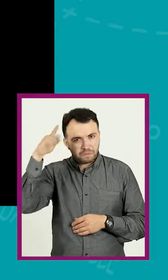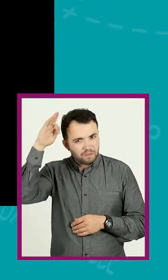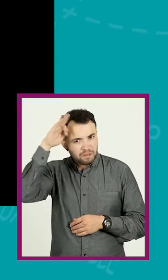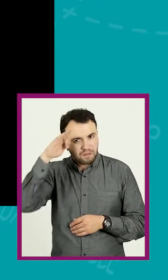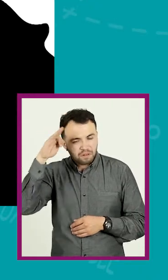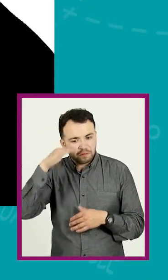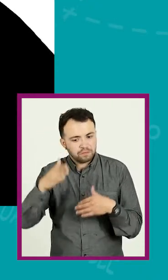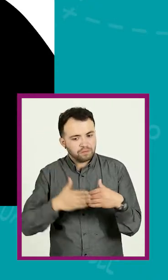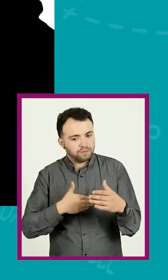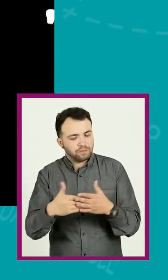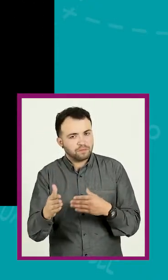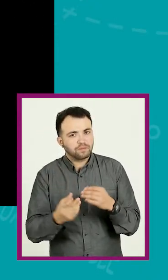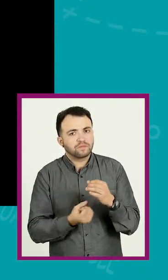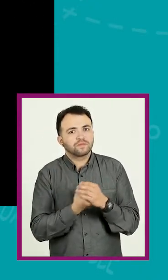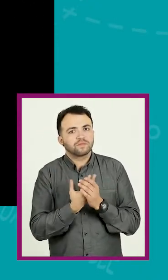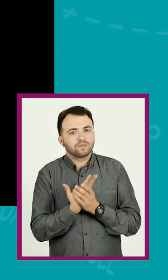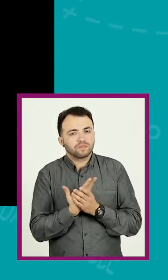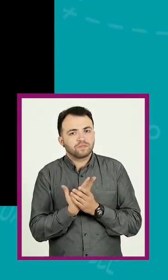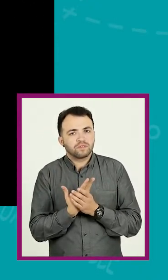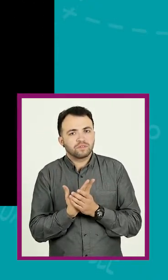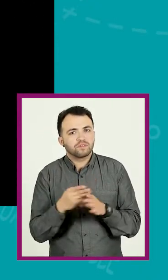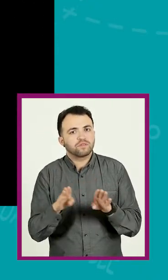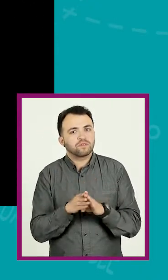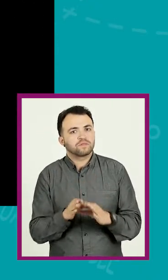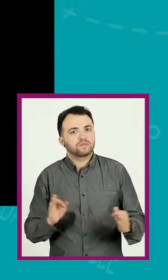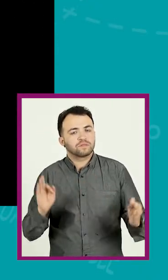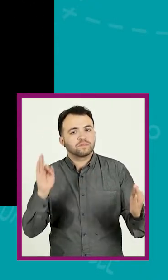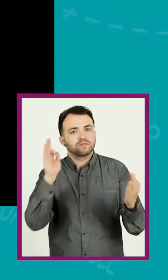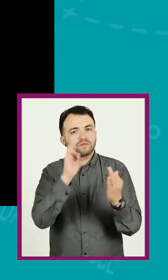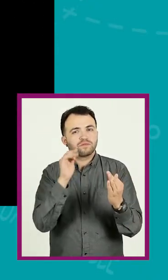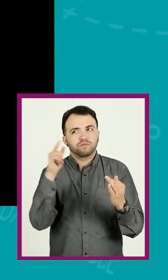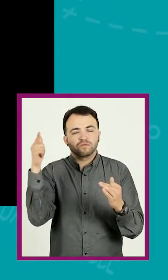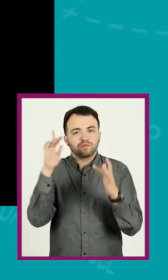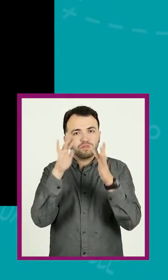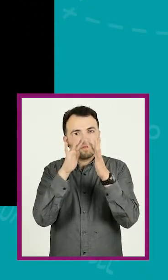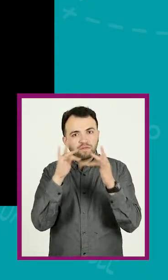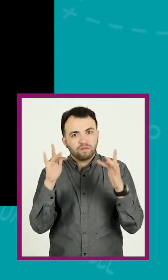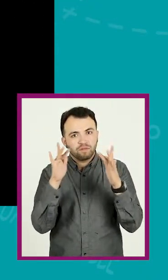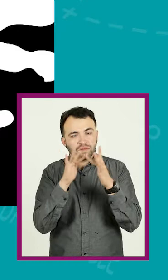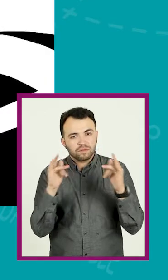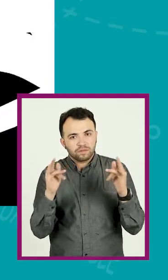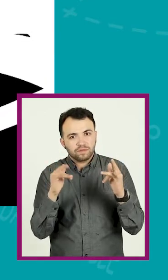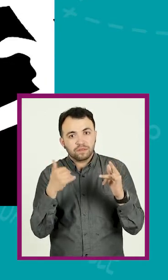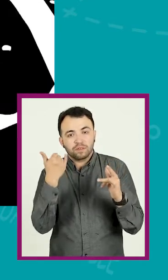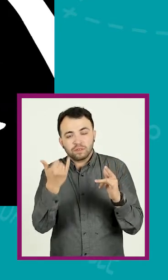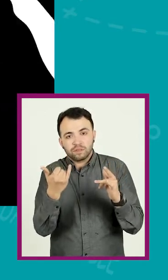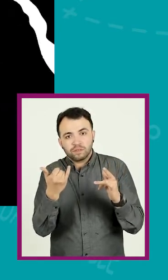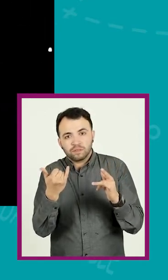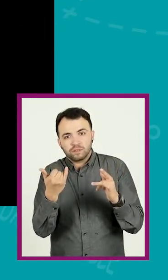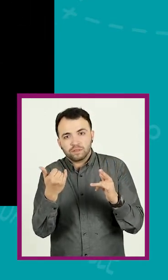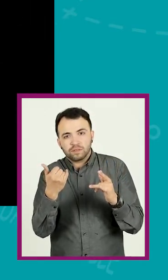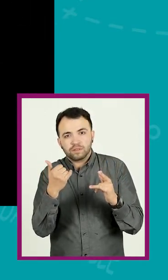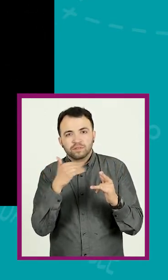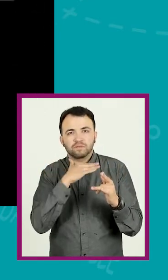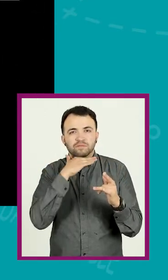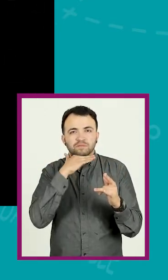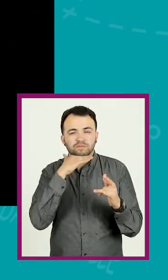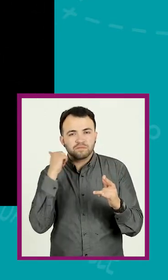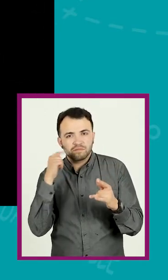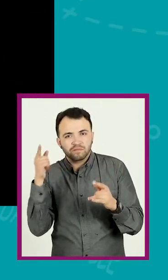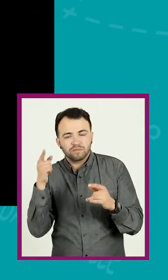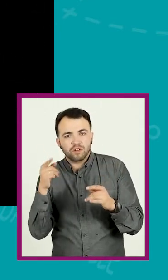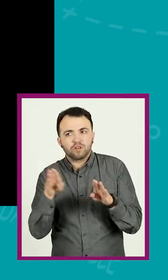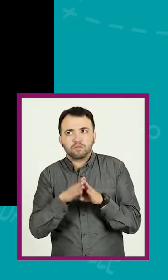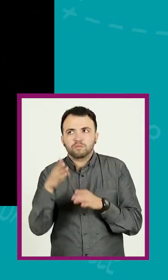En el siglo XVI, el pensamiento filosófico de la temprana modernidad, en el que se enfrentaron el racionalismo